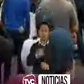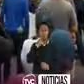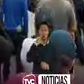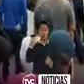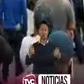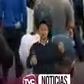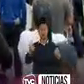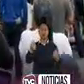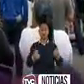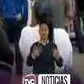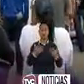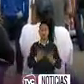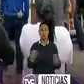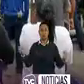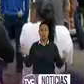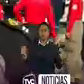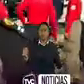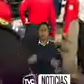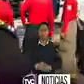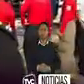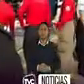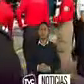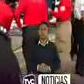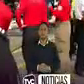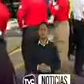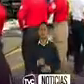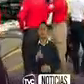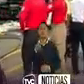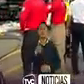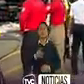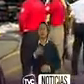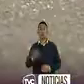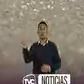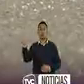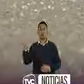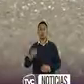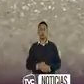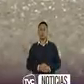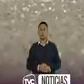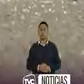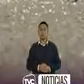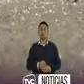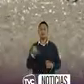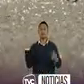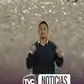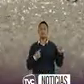vehículo pesado desapareció de la escena. Y abandono de un conductor del camión. Tanto los